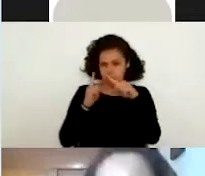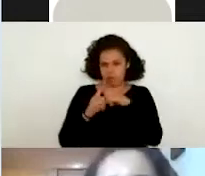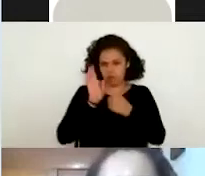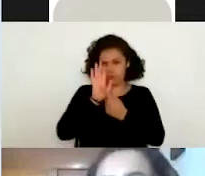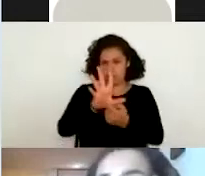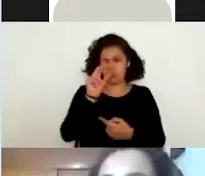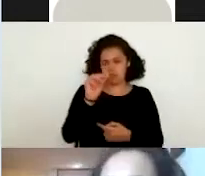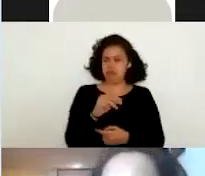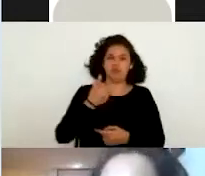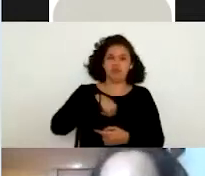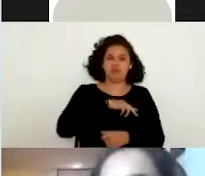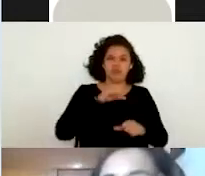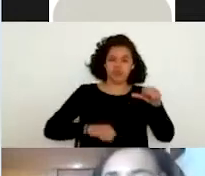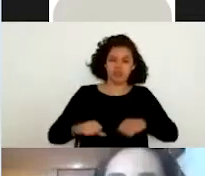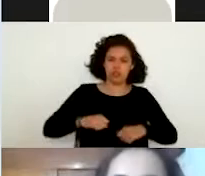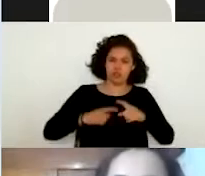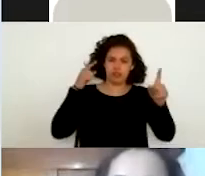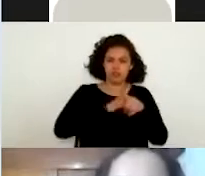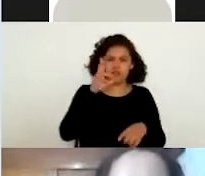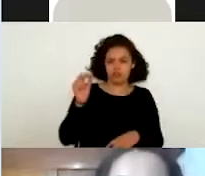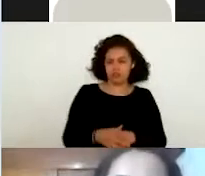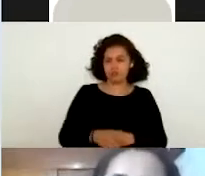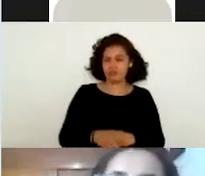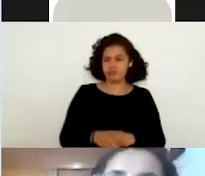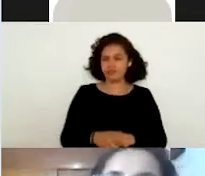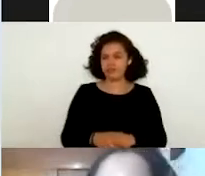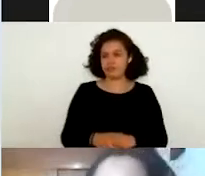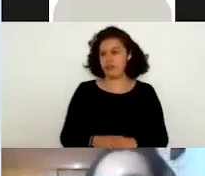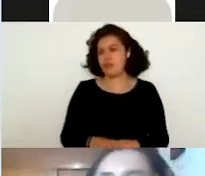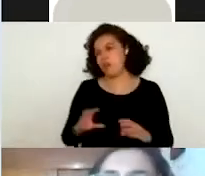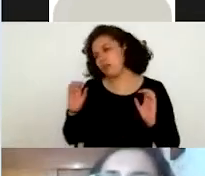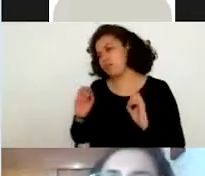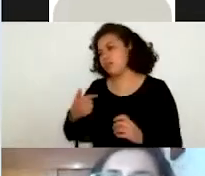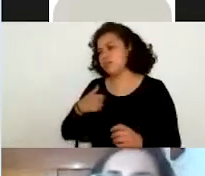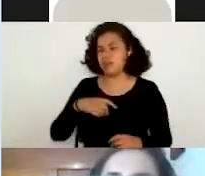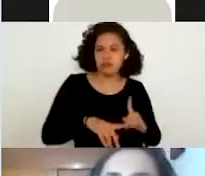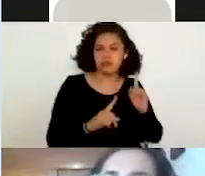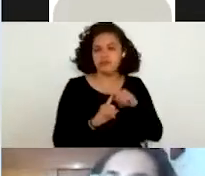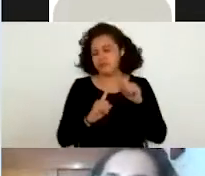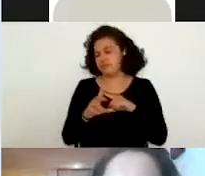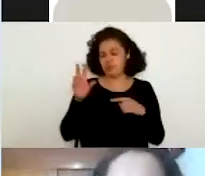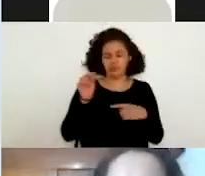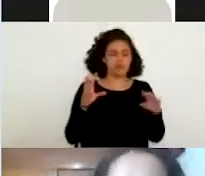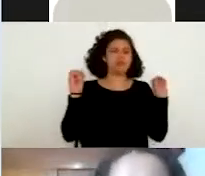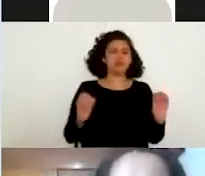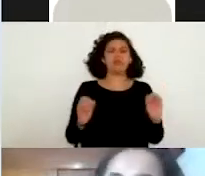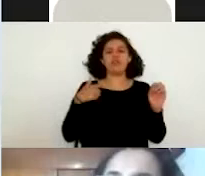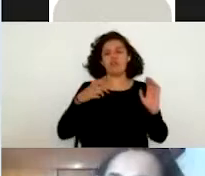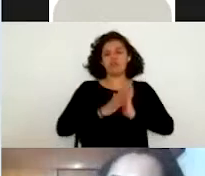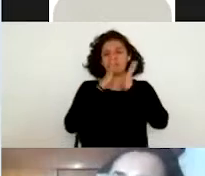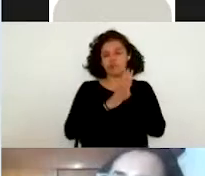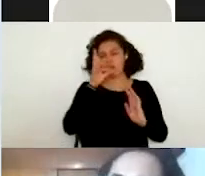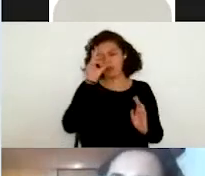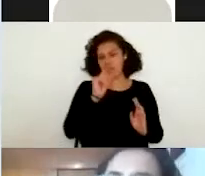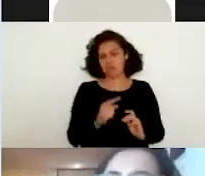hacer actividades directas, ¿no? O que no voy a tener tareas o no voy a tener una intervención que